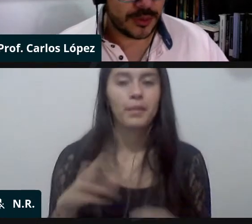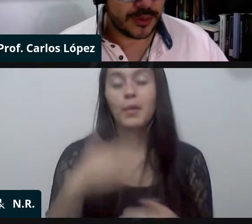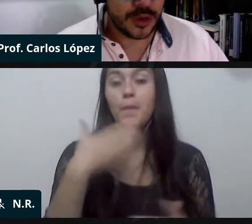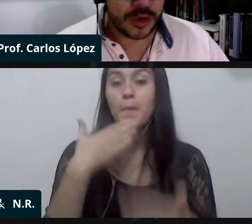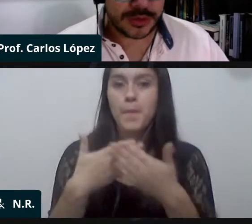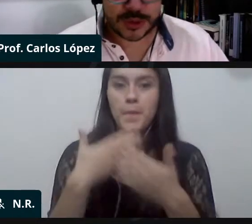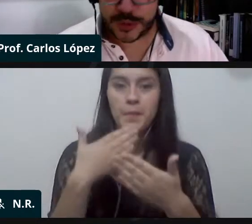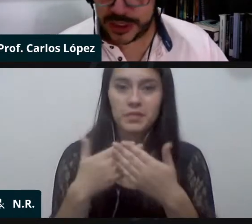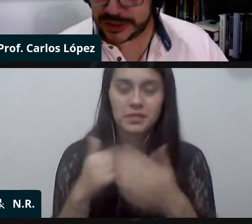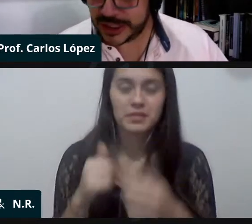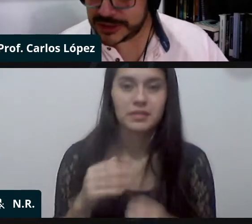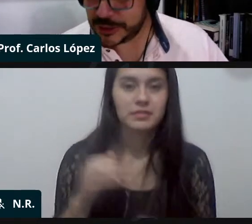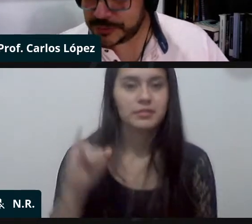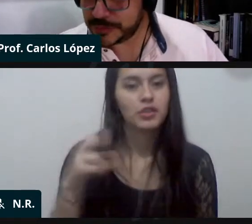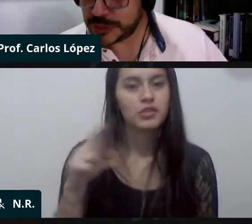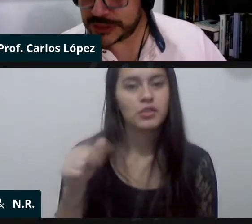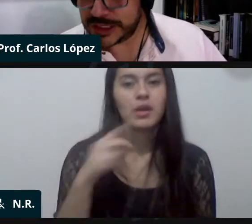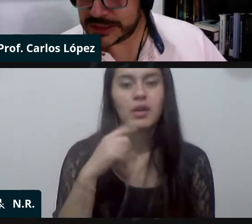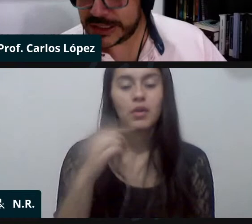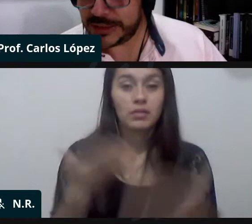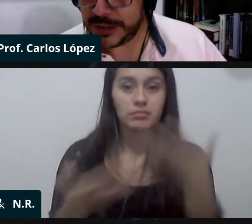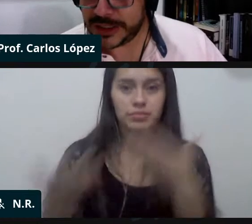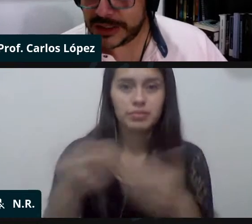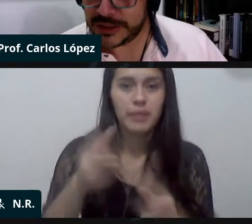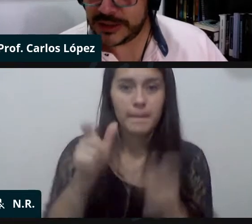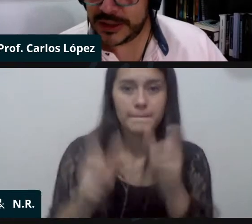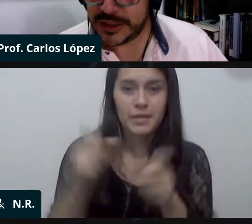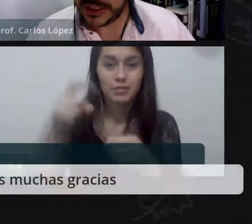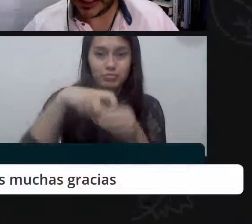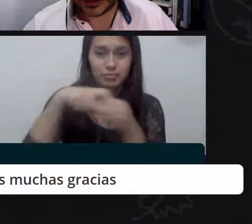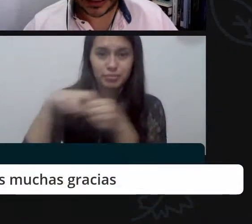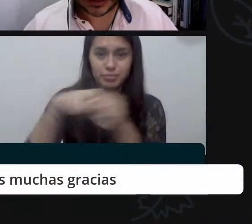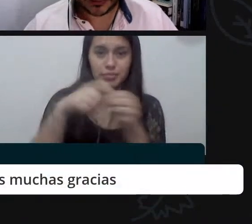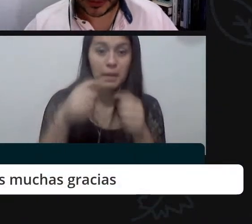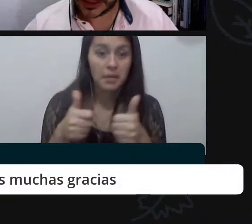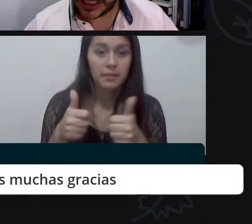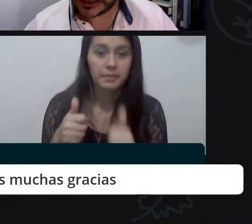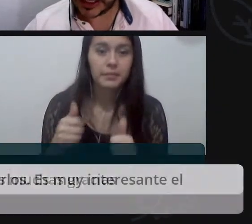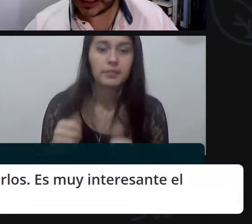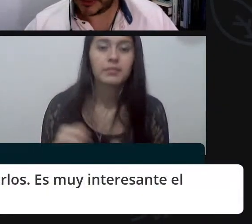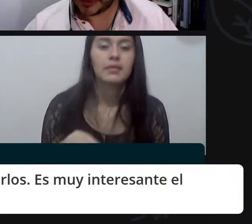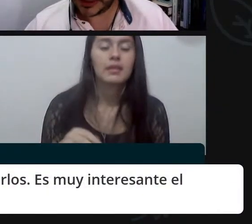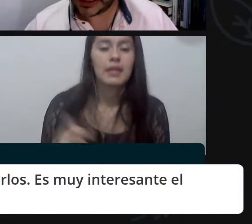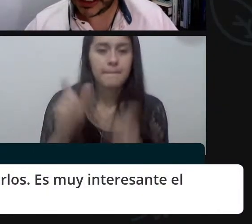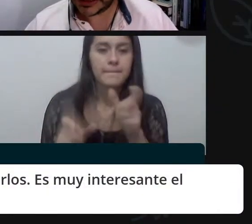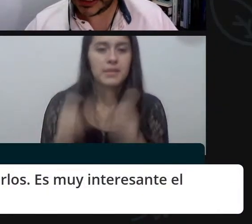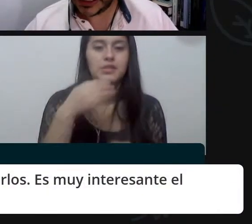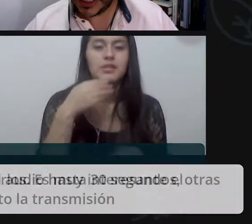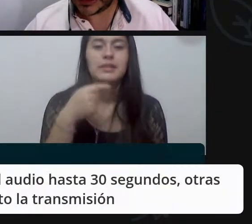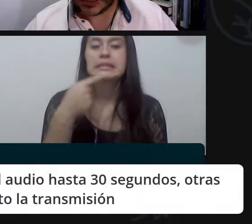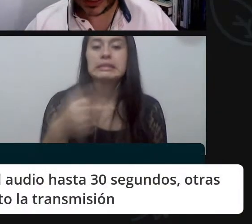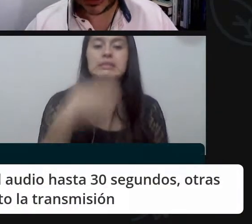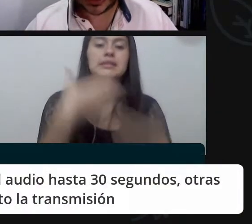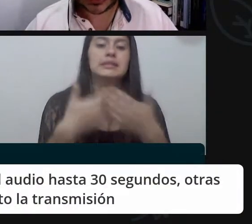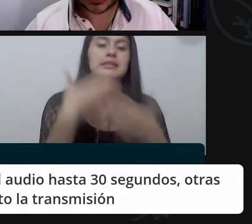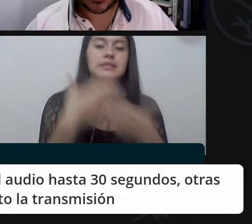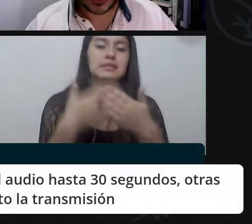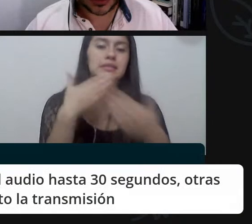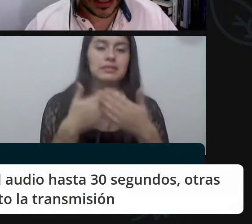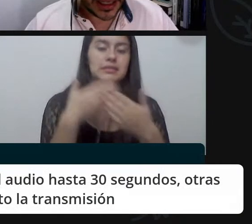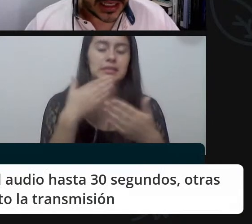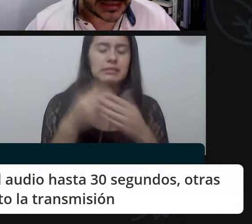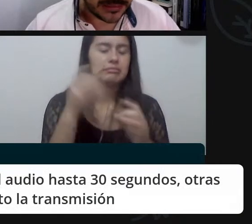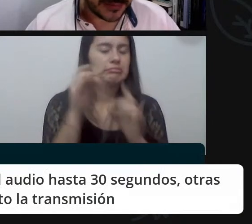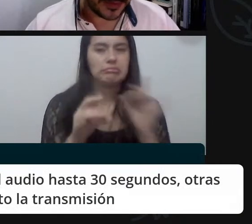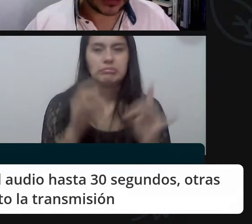Joanita, ¿cómo estuvo hoy la interacción? Muchas gracias a quien ya. La gente dice muchas gracias, excelente,